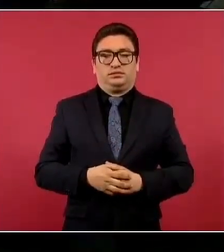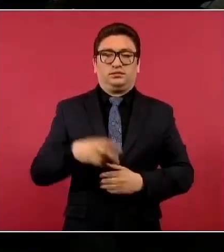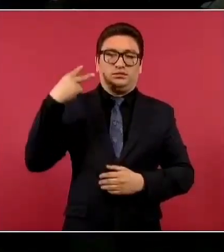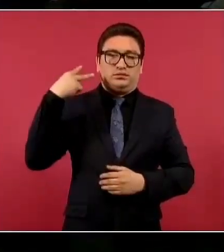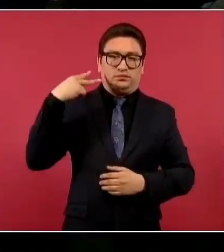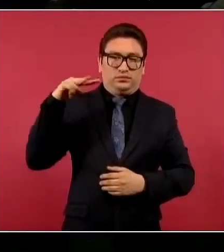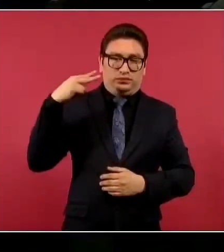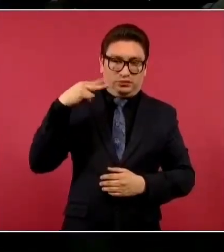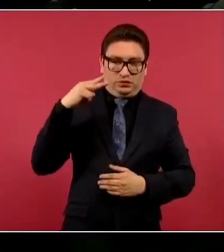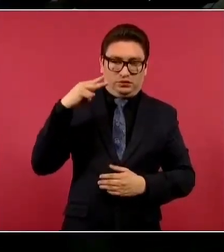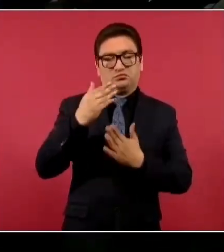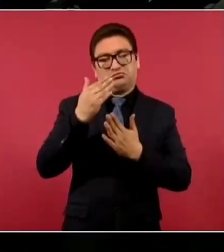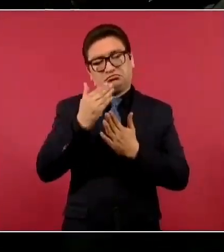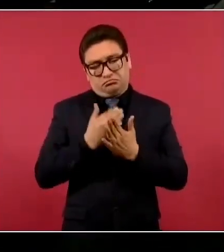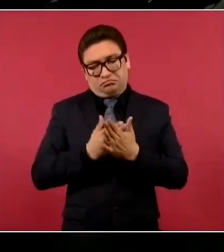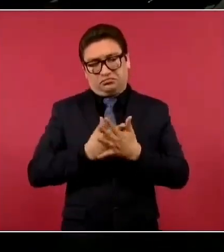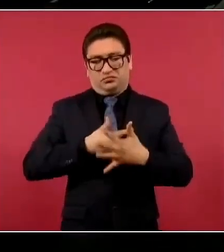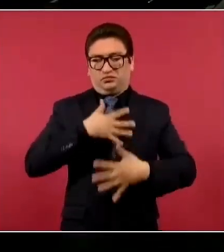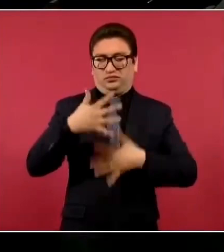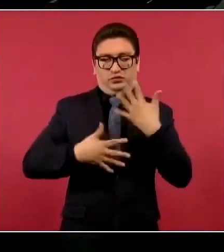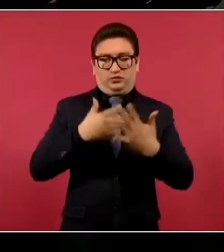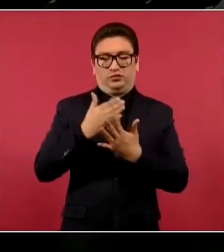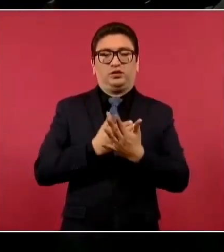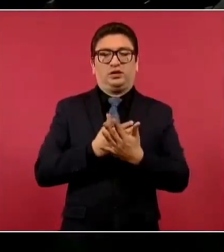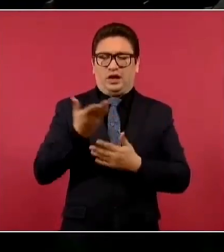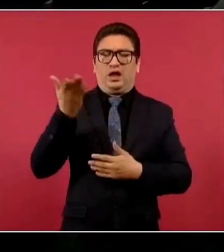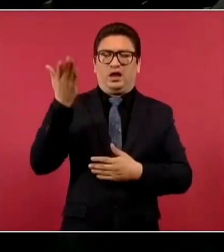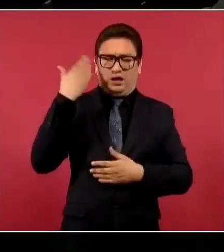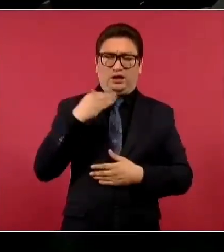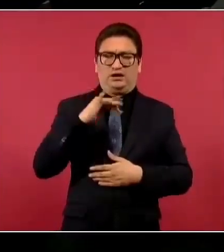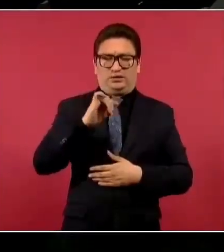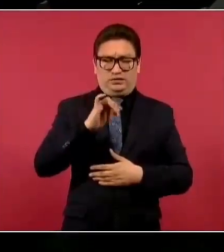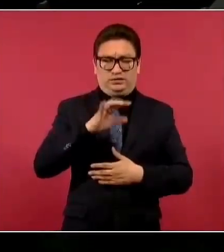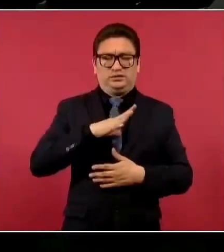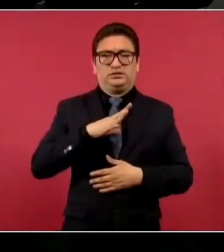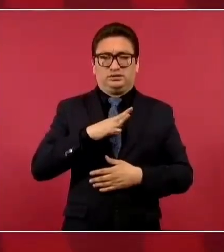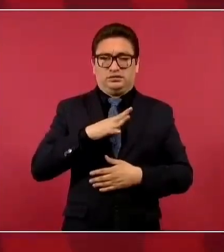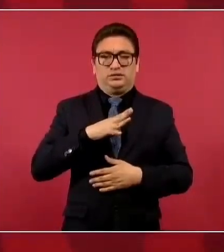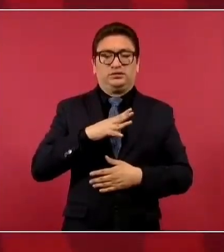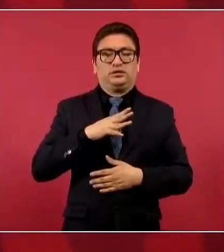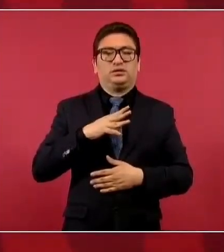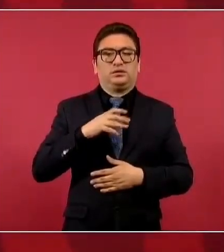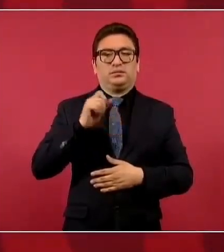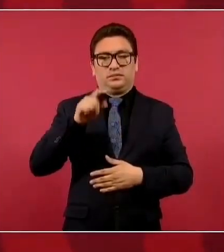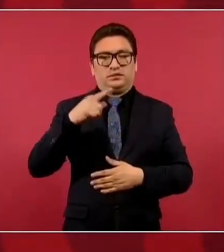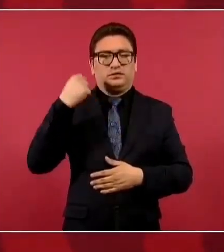Veracruz ha bajado mucho, sí había, Tabasco